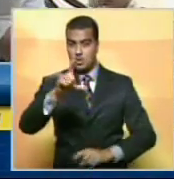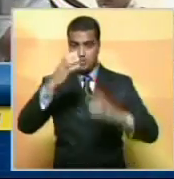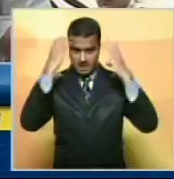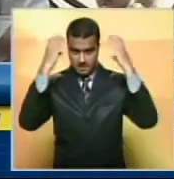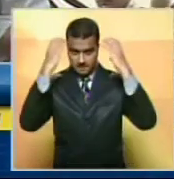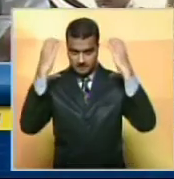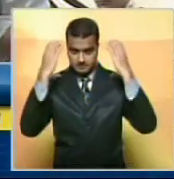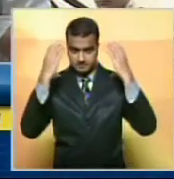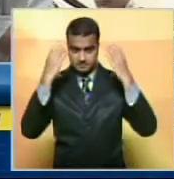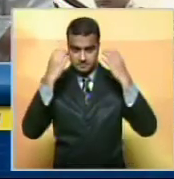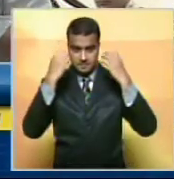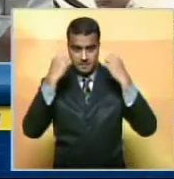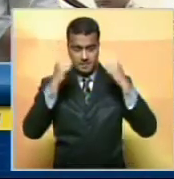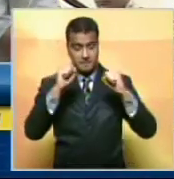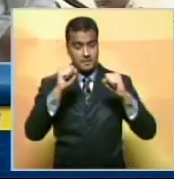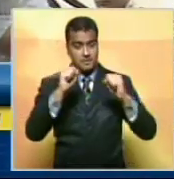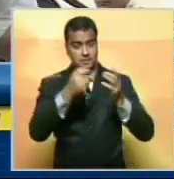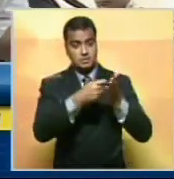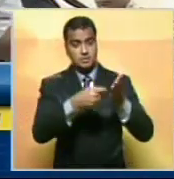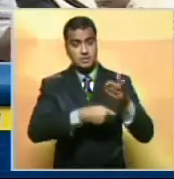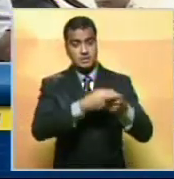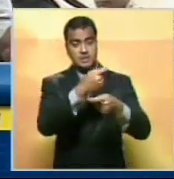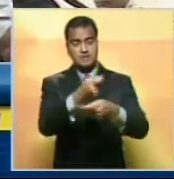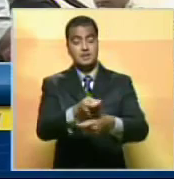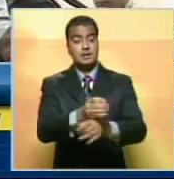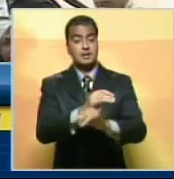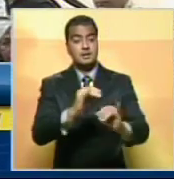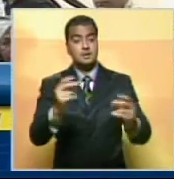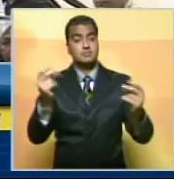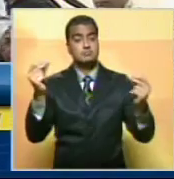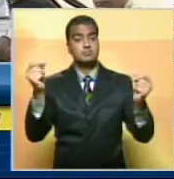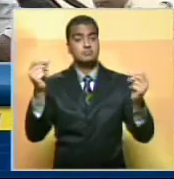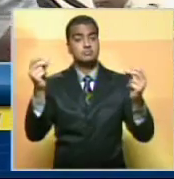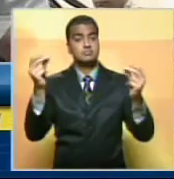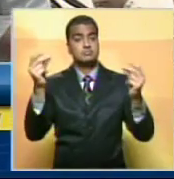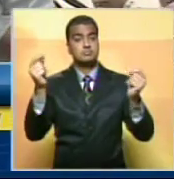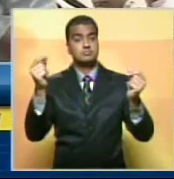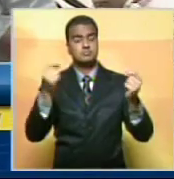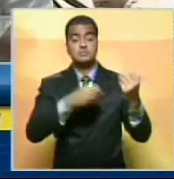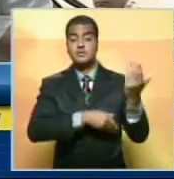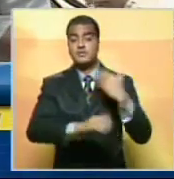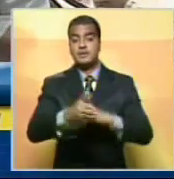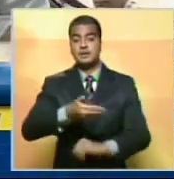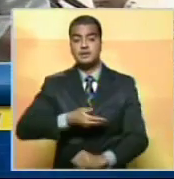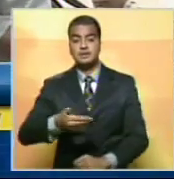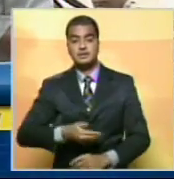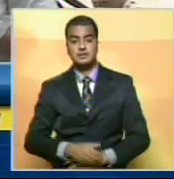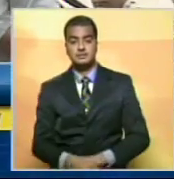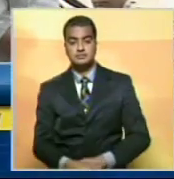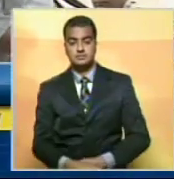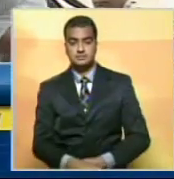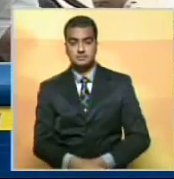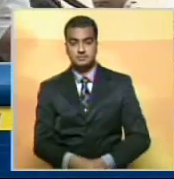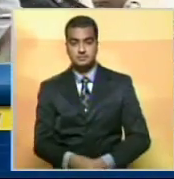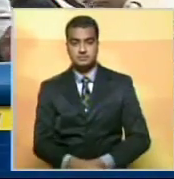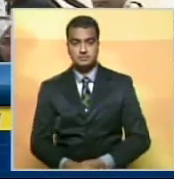Caracas, prepare su acta de entrega. Se va de la alcaldía metropolitana.